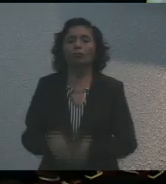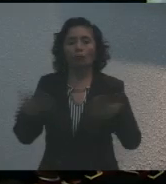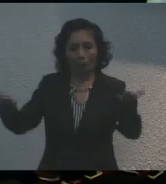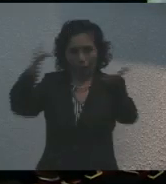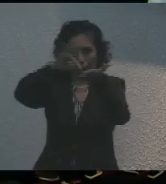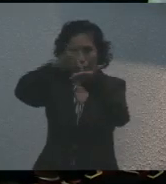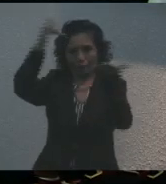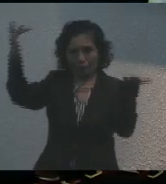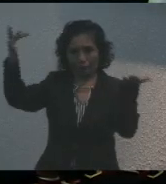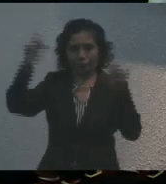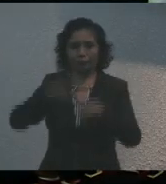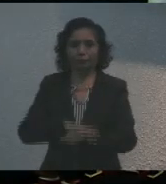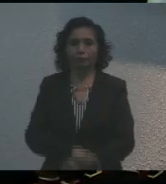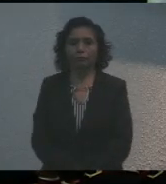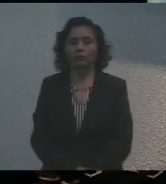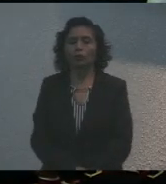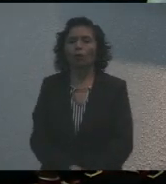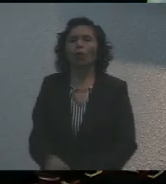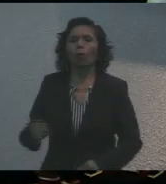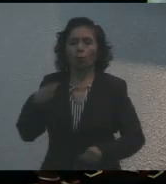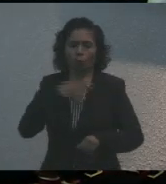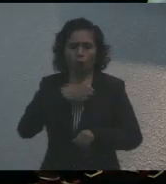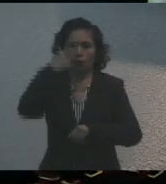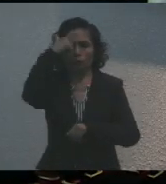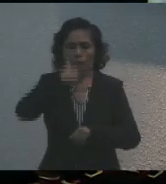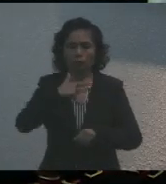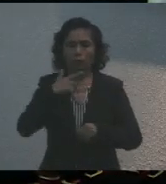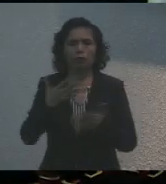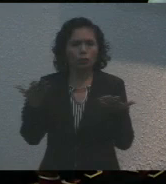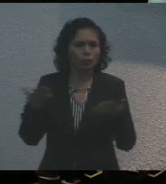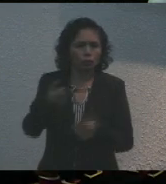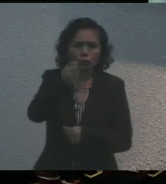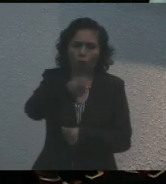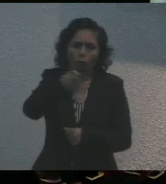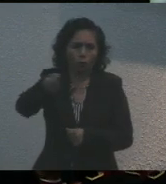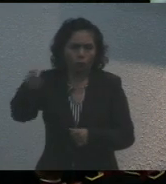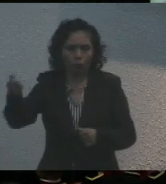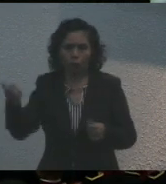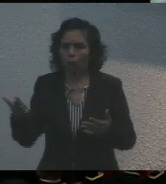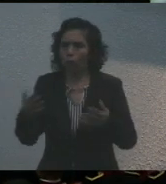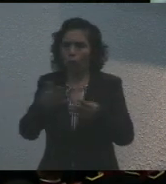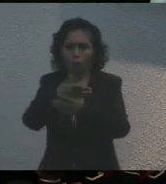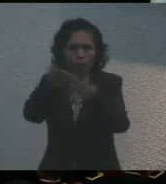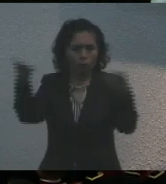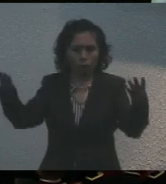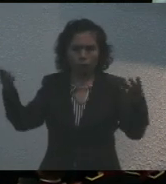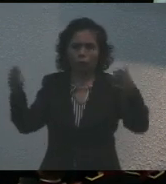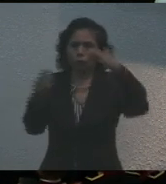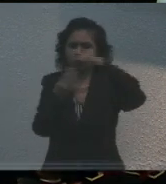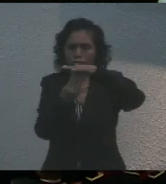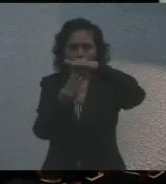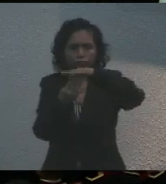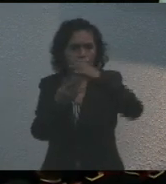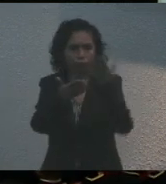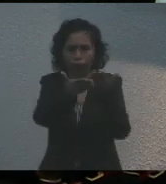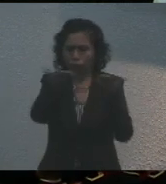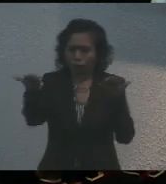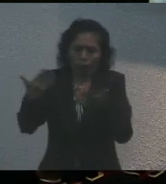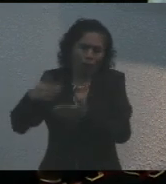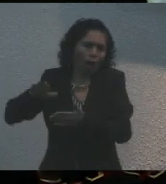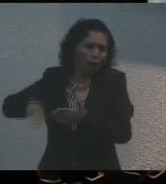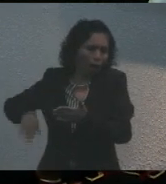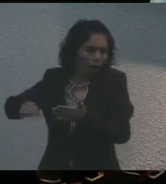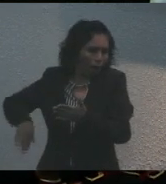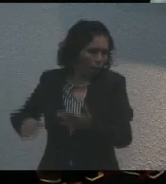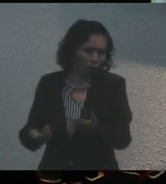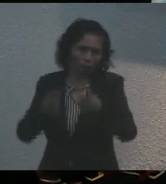Muchas gracias. Muy buenas noches. Saludo al Presidium, que ha sido debidamente presentado,